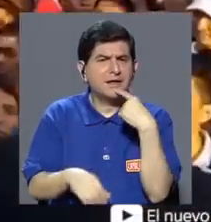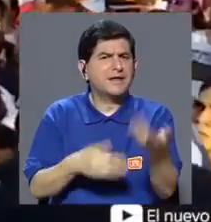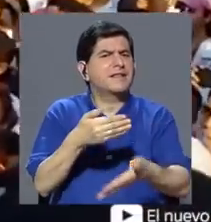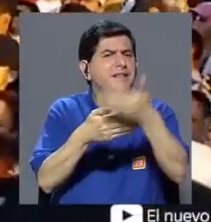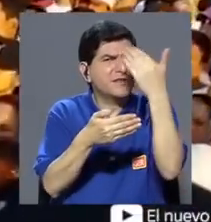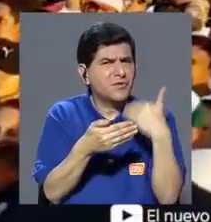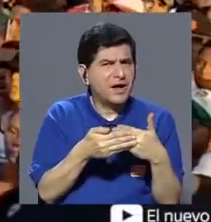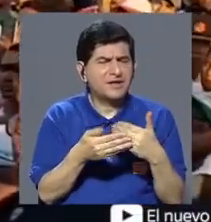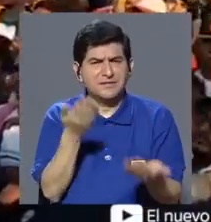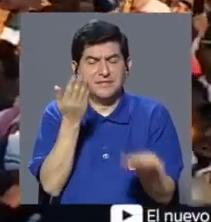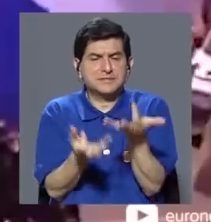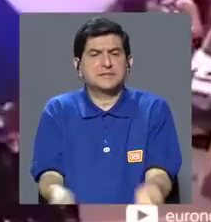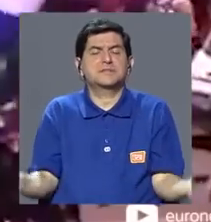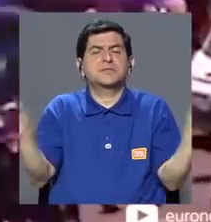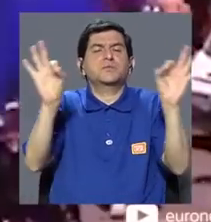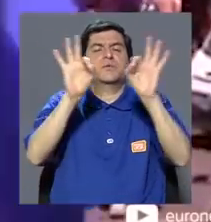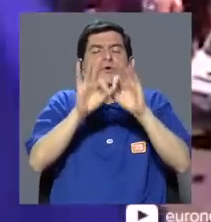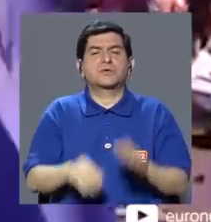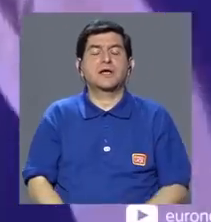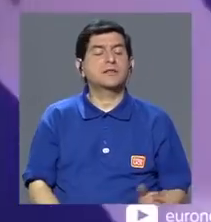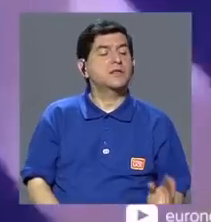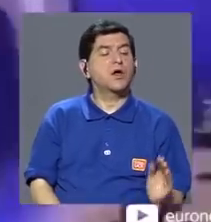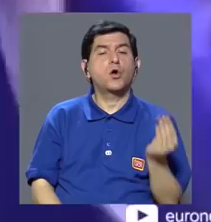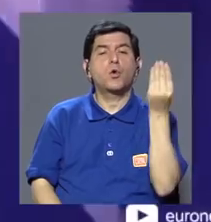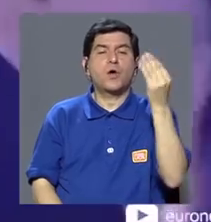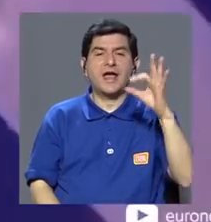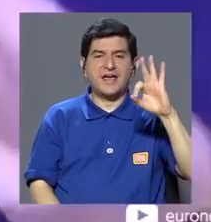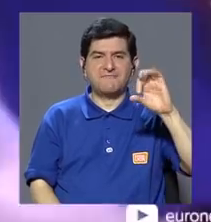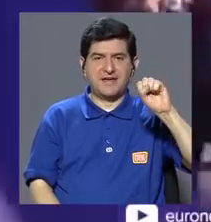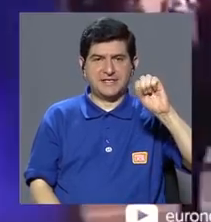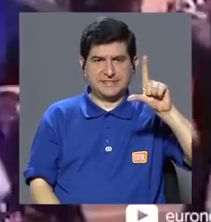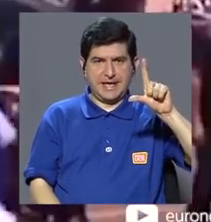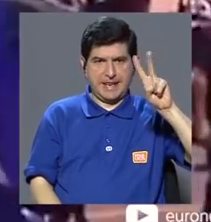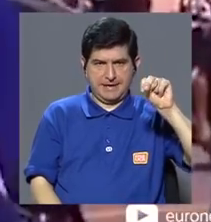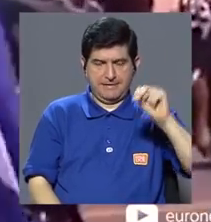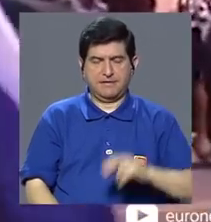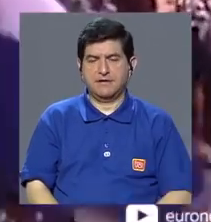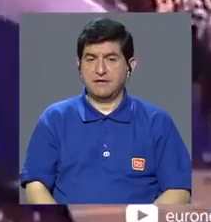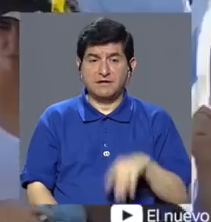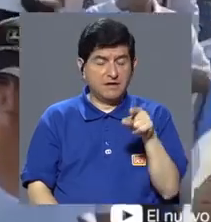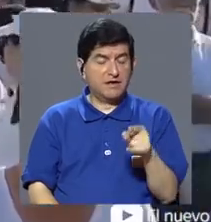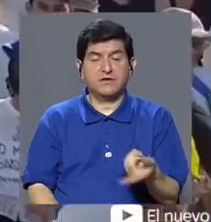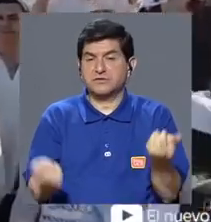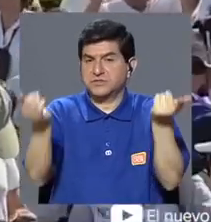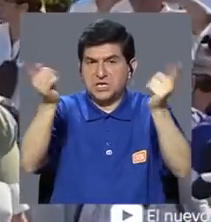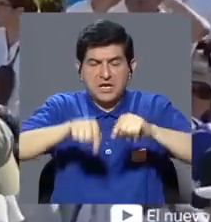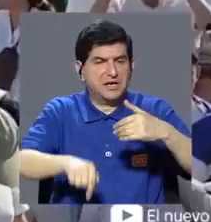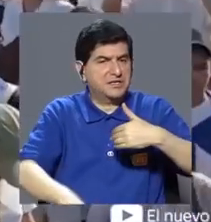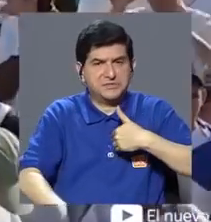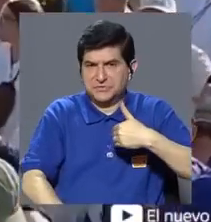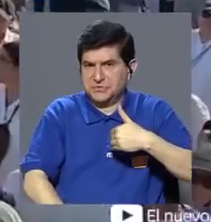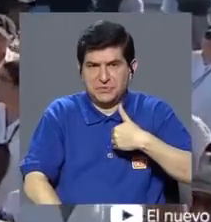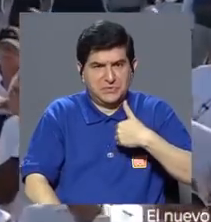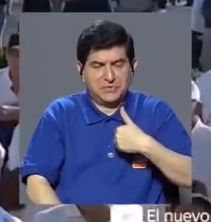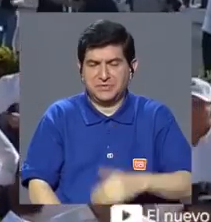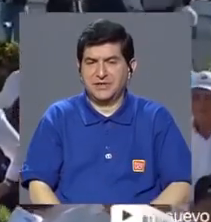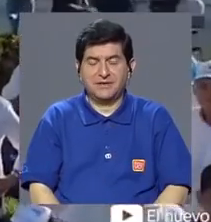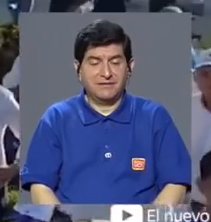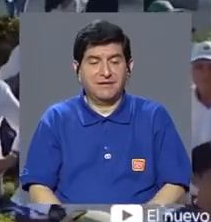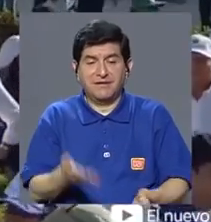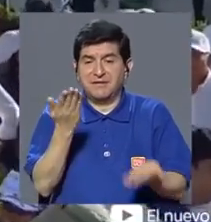mencionaba y que creo que es importante destacar como la juventud sandinista que no tiene en este caso más que un